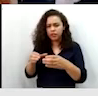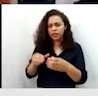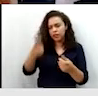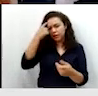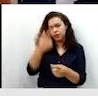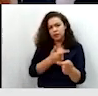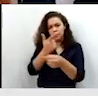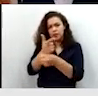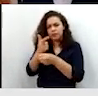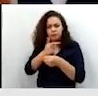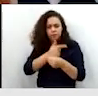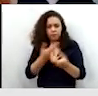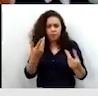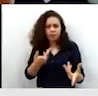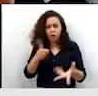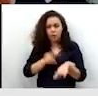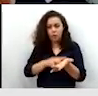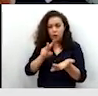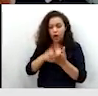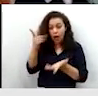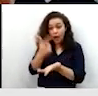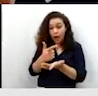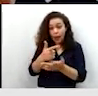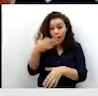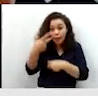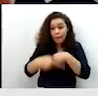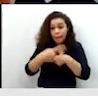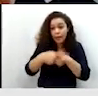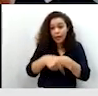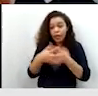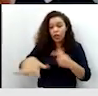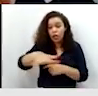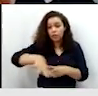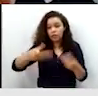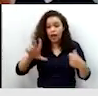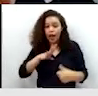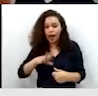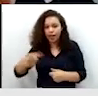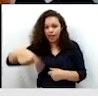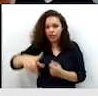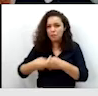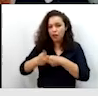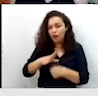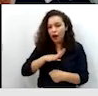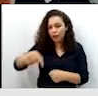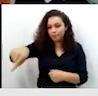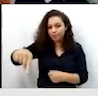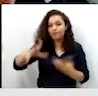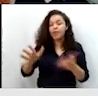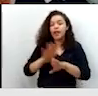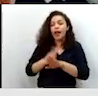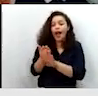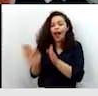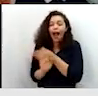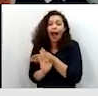identificar aquellos valores de riesgo a los que está expuesto la población y, sobre todo, prevenir la aparición